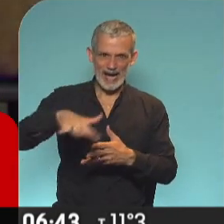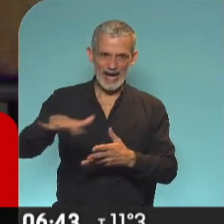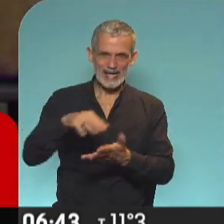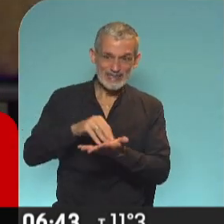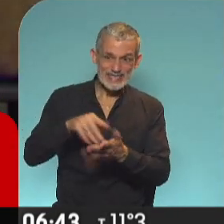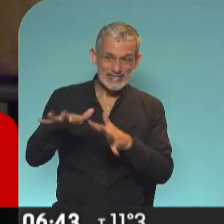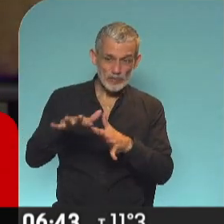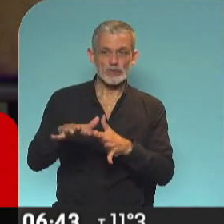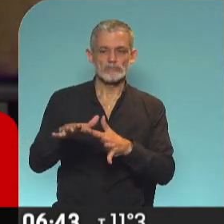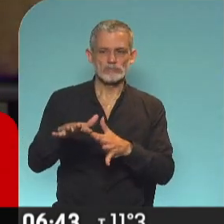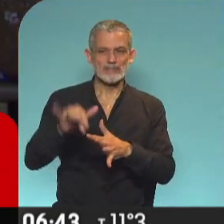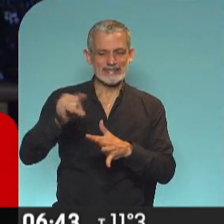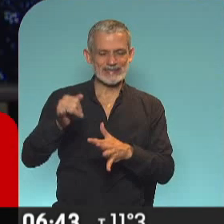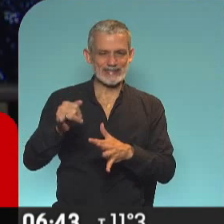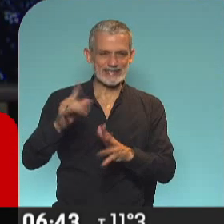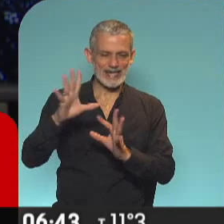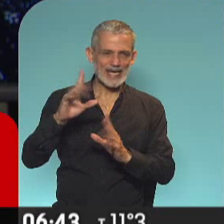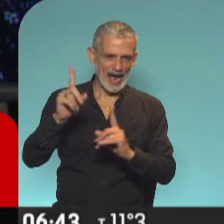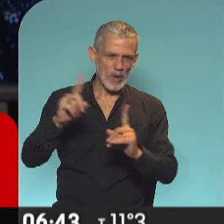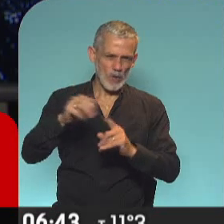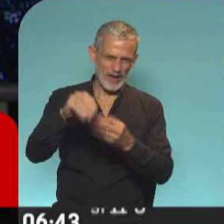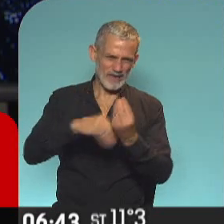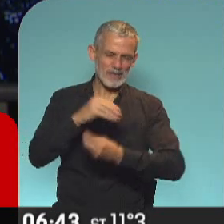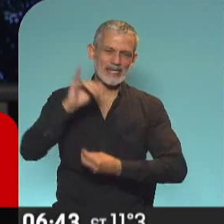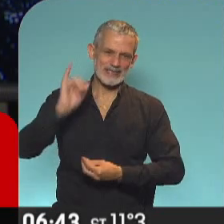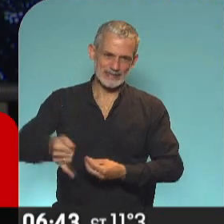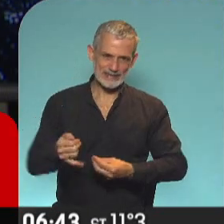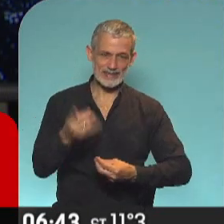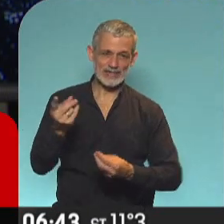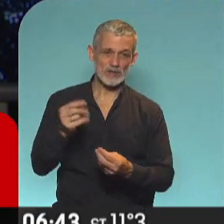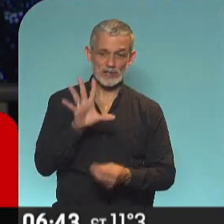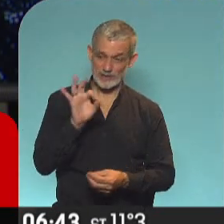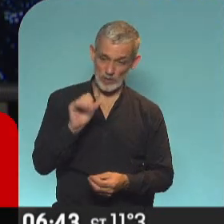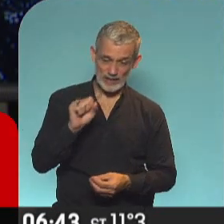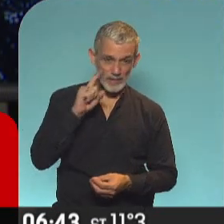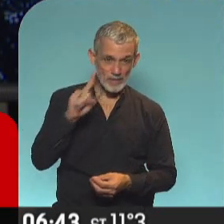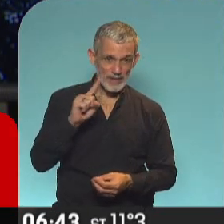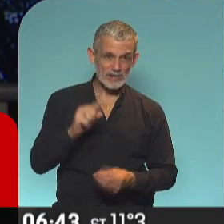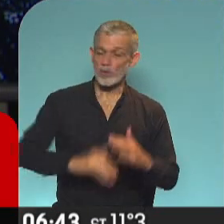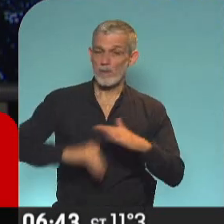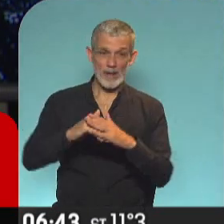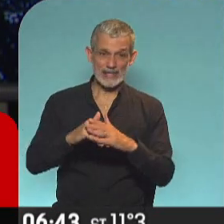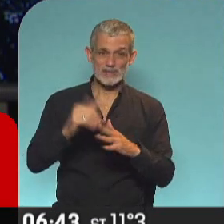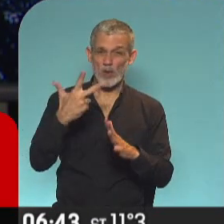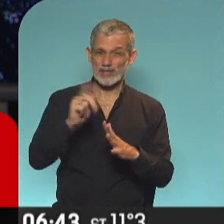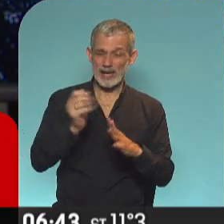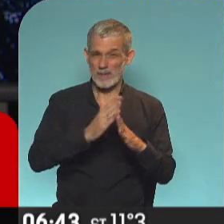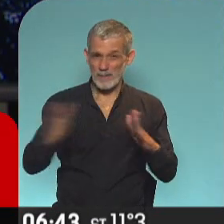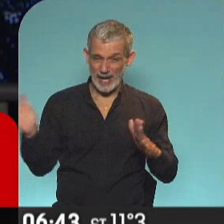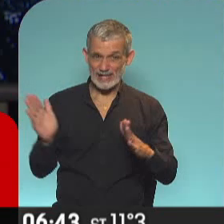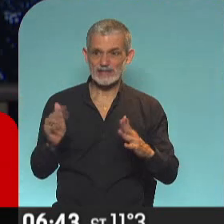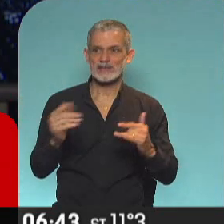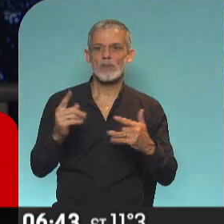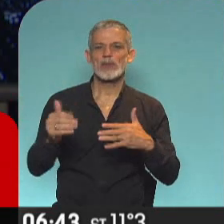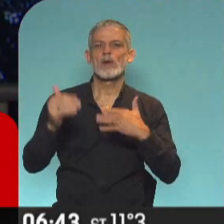esta situación? Claramente sí, y también es cierto que este monto de 50.000 pesos como máximo por tres meses,